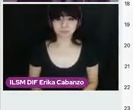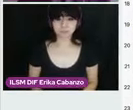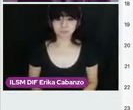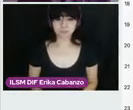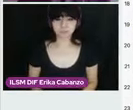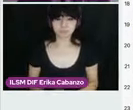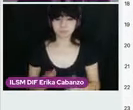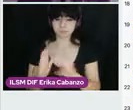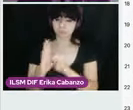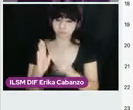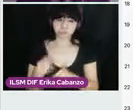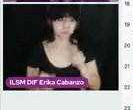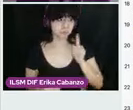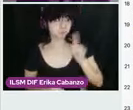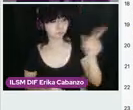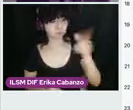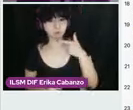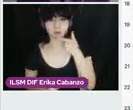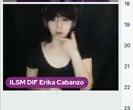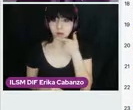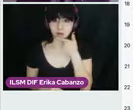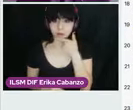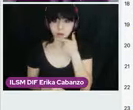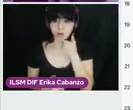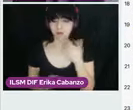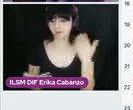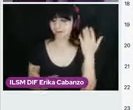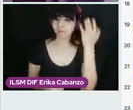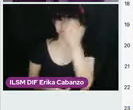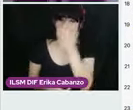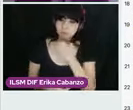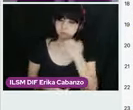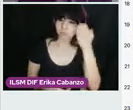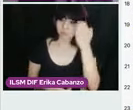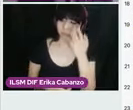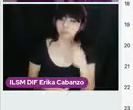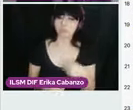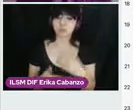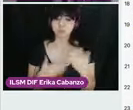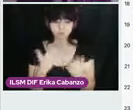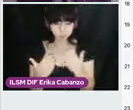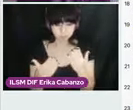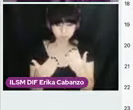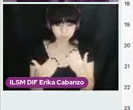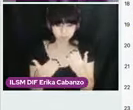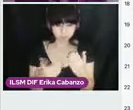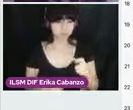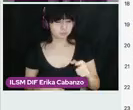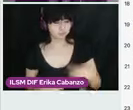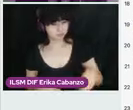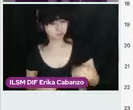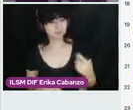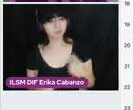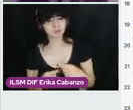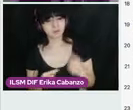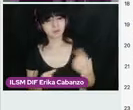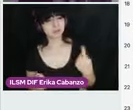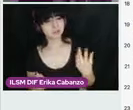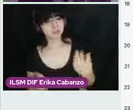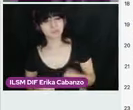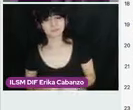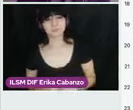en Inglaterra hicieron algunos estudios donde dijeron que me sale más barato, hacer 100 resonancias